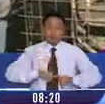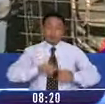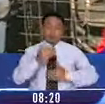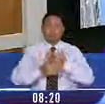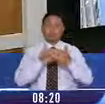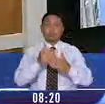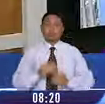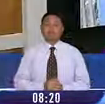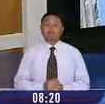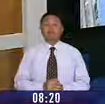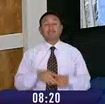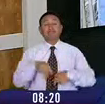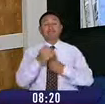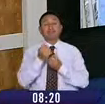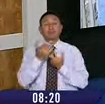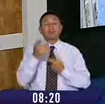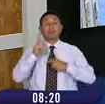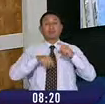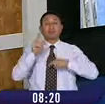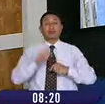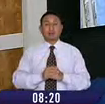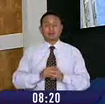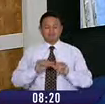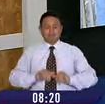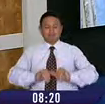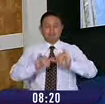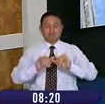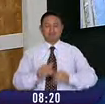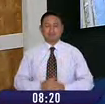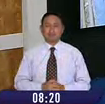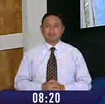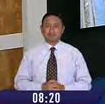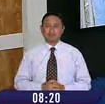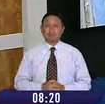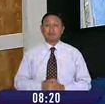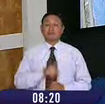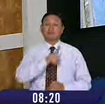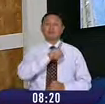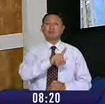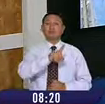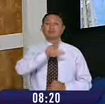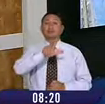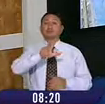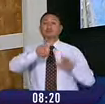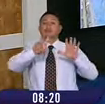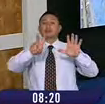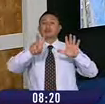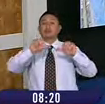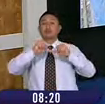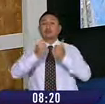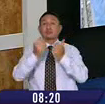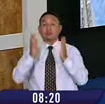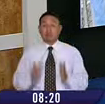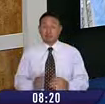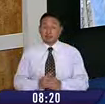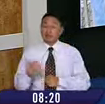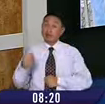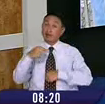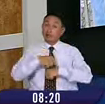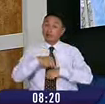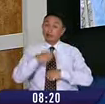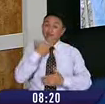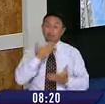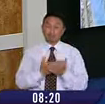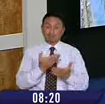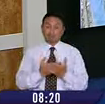proceso. Esa es la información, Robert, amigos televidentes, regresamos a estudios. 137 asambleístas, ya pues, vaya viendo el tiempo. Gracias,